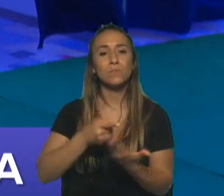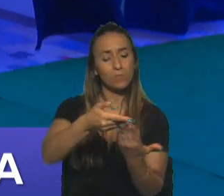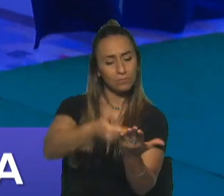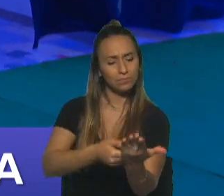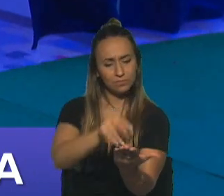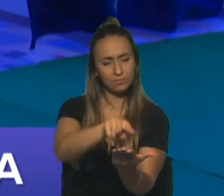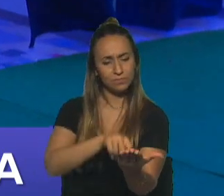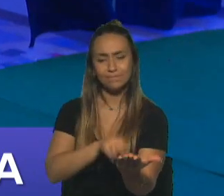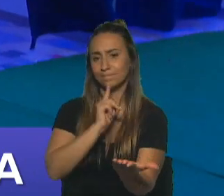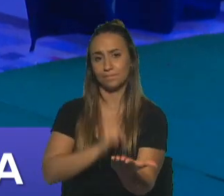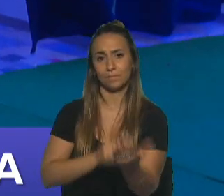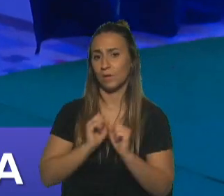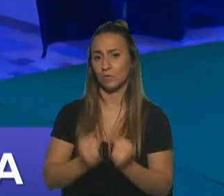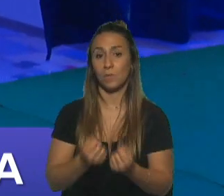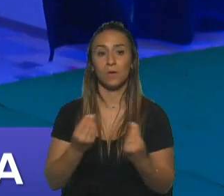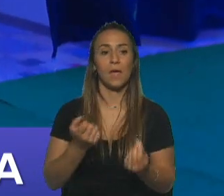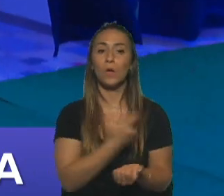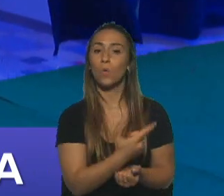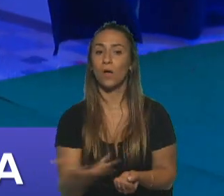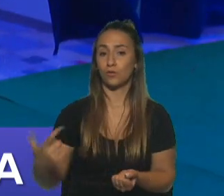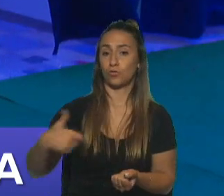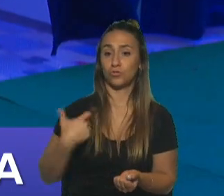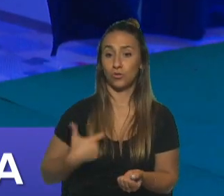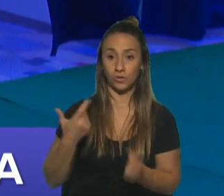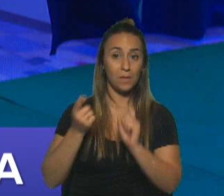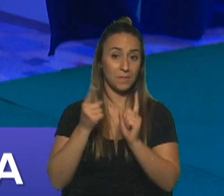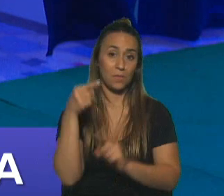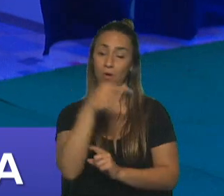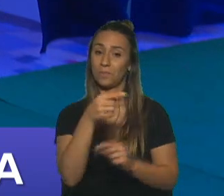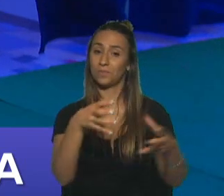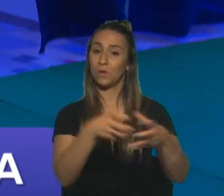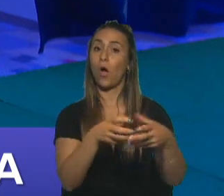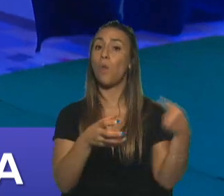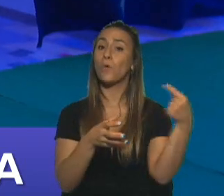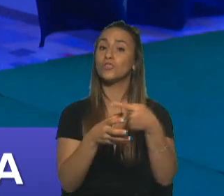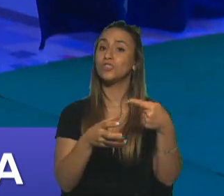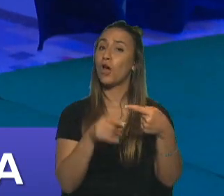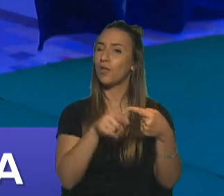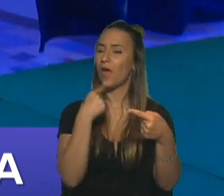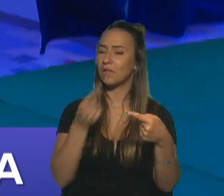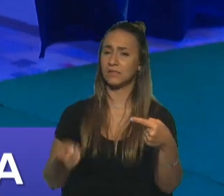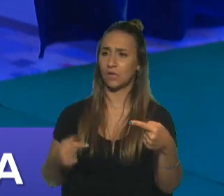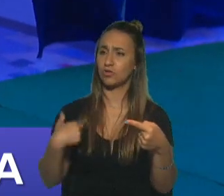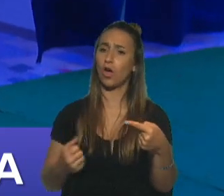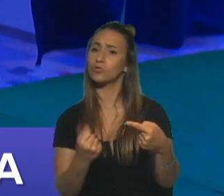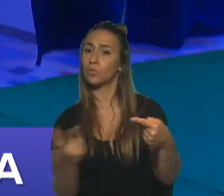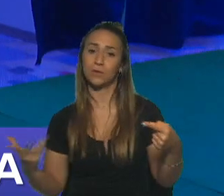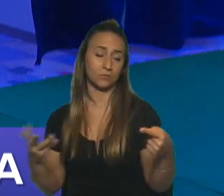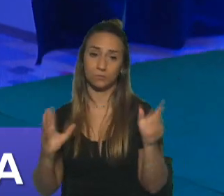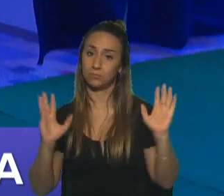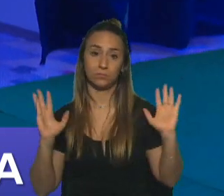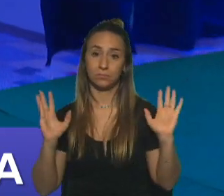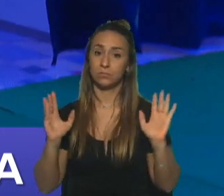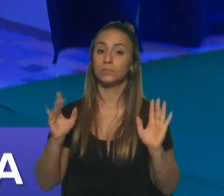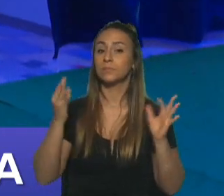por estar gran cantidad de socios, según la oposición, repito, según la oposición y la presentación, en condiciones